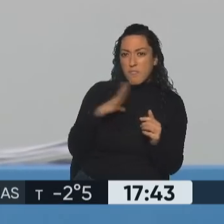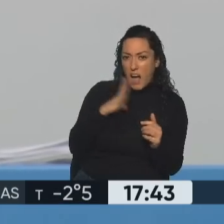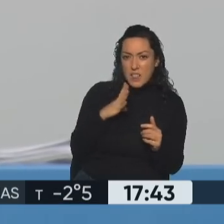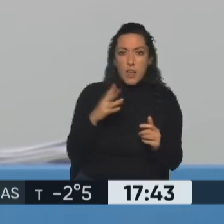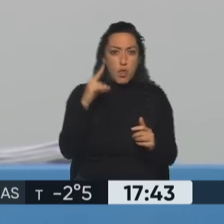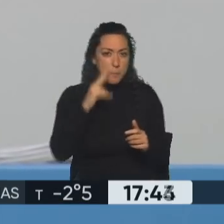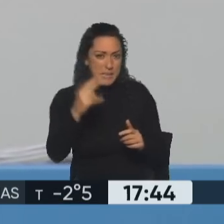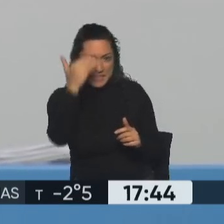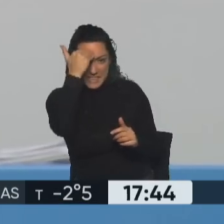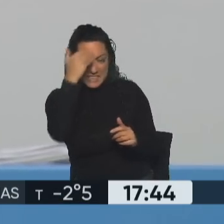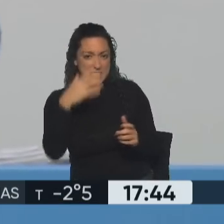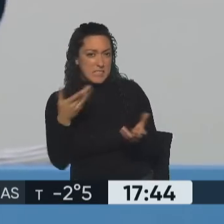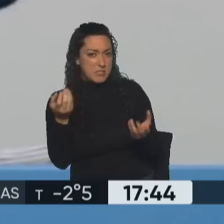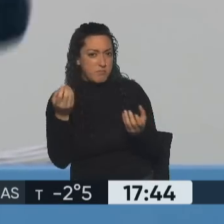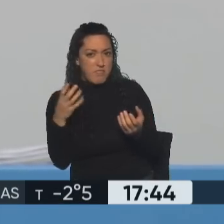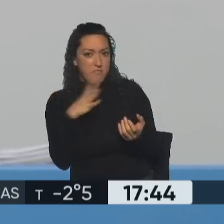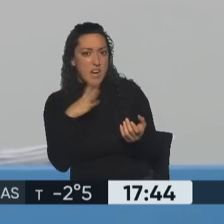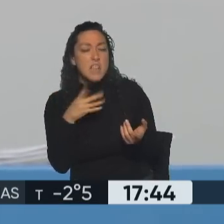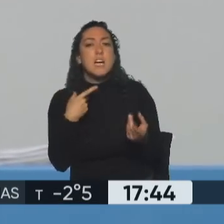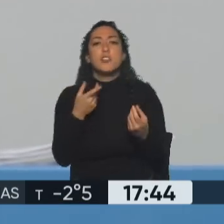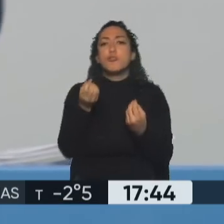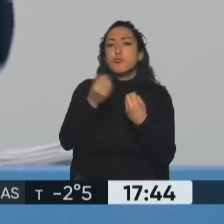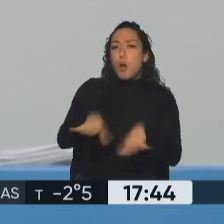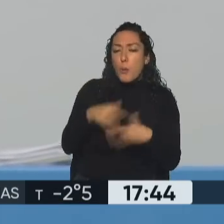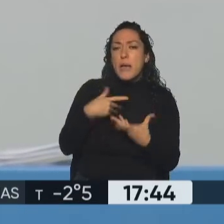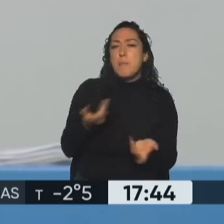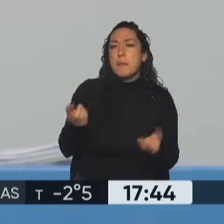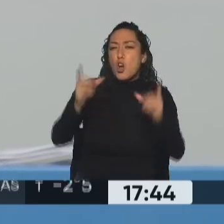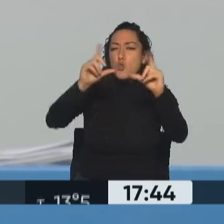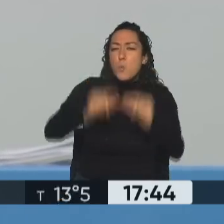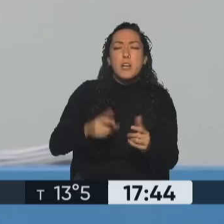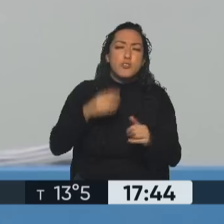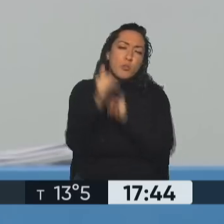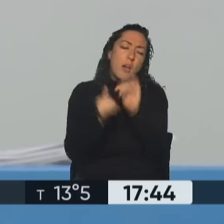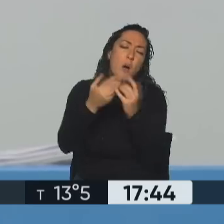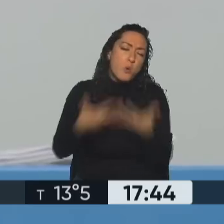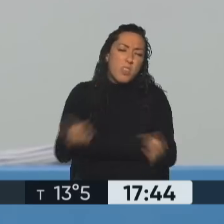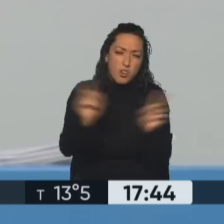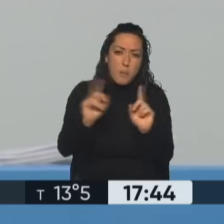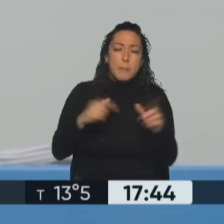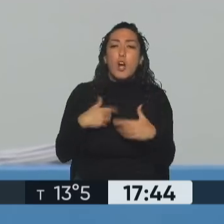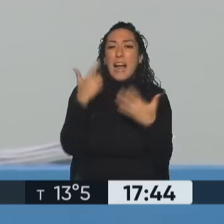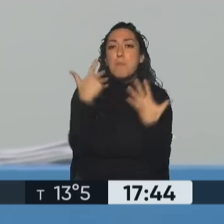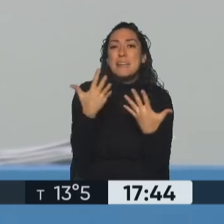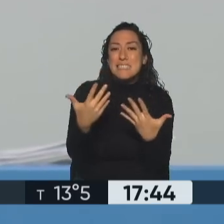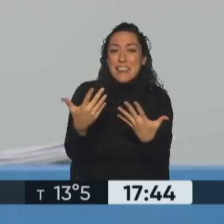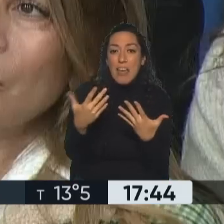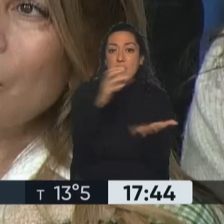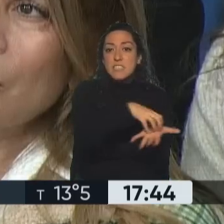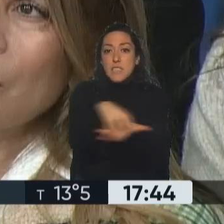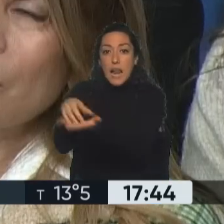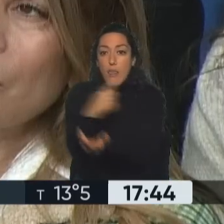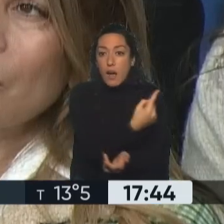los números, no se los quiero mostrar porque si no los voy a aburrir de números, y los números del uso de capacidad instalada